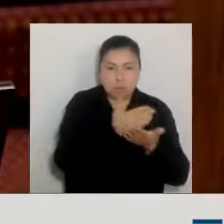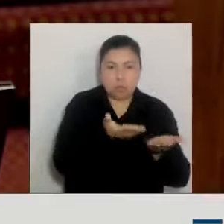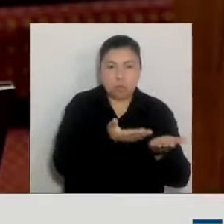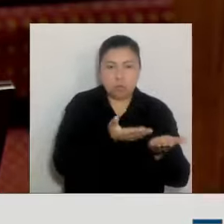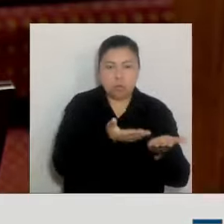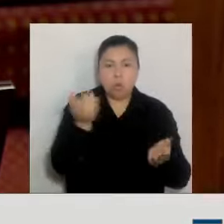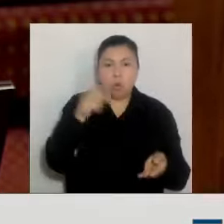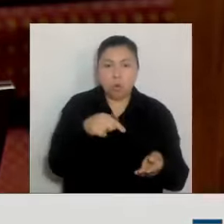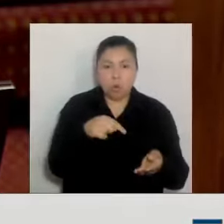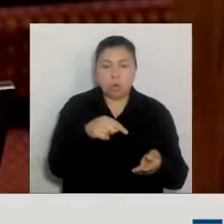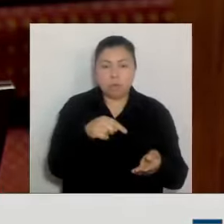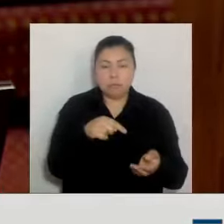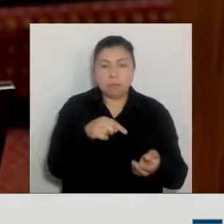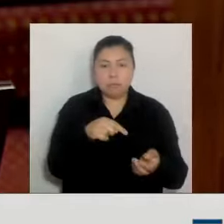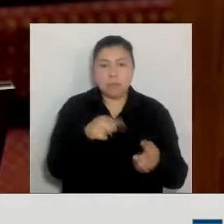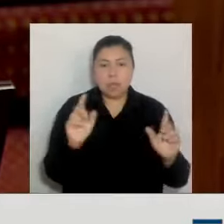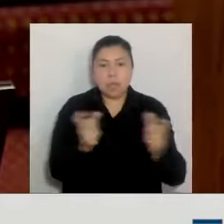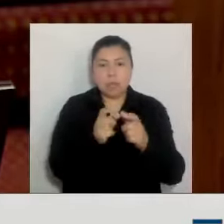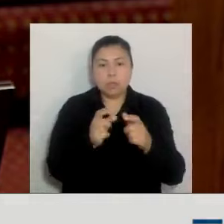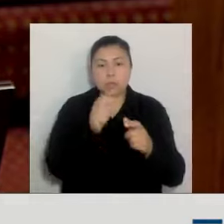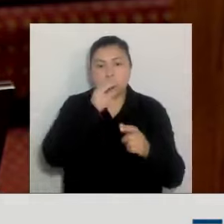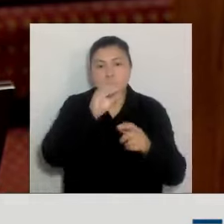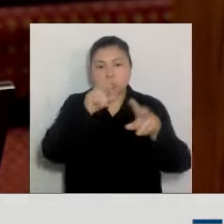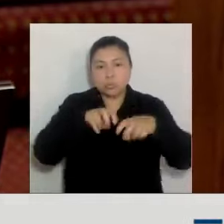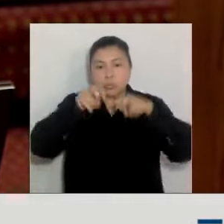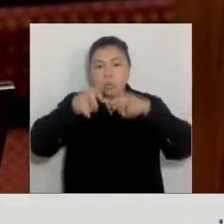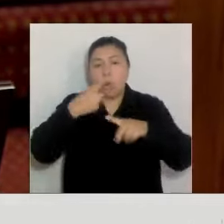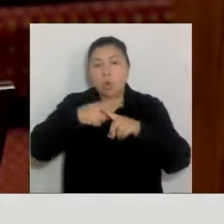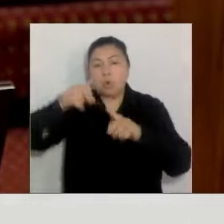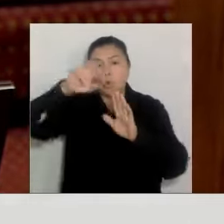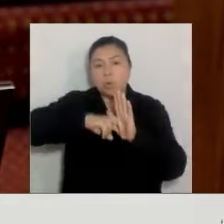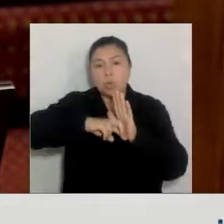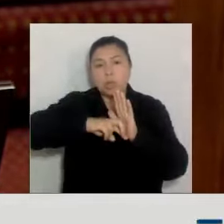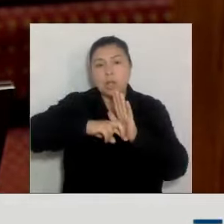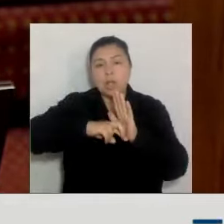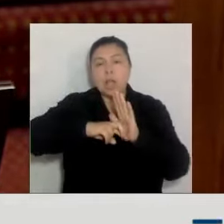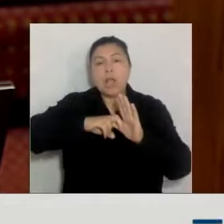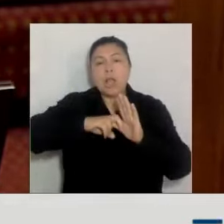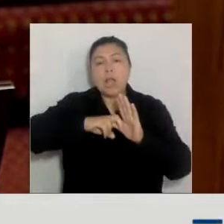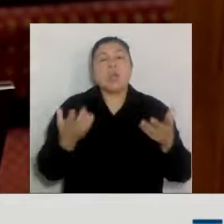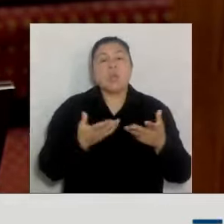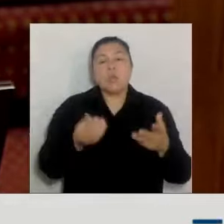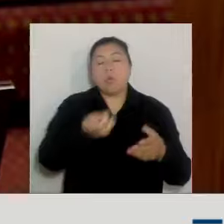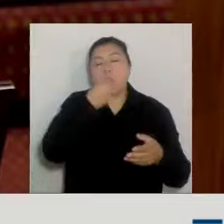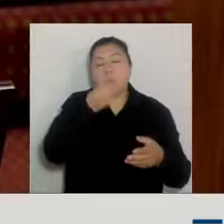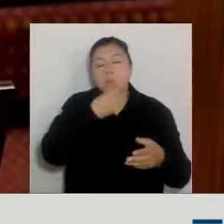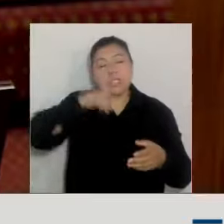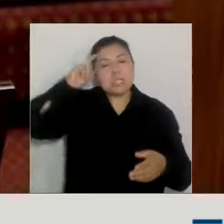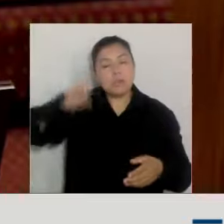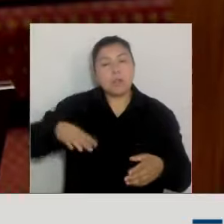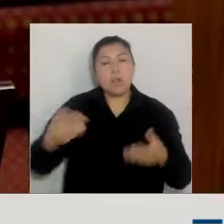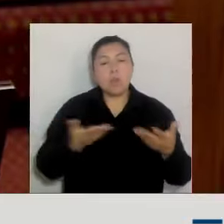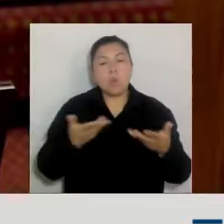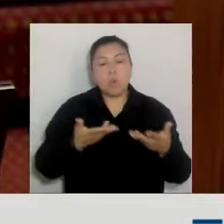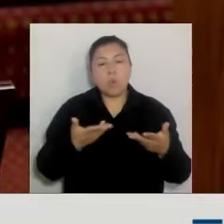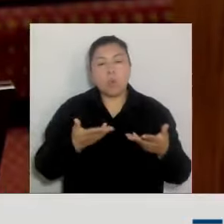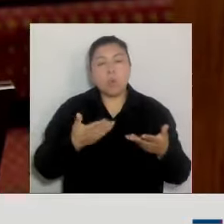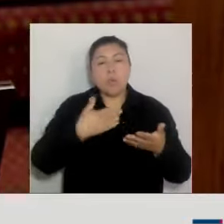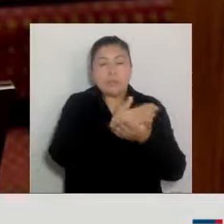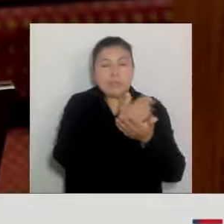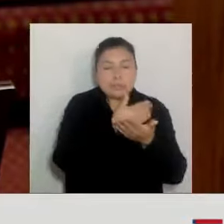de hecho en la comisión de agricultura tenemos otro proyecto que habla de la inocuidad alimentaria saber cómo se produjo